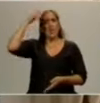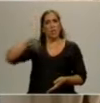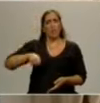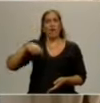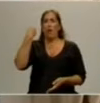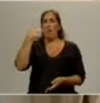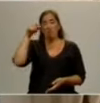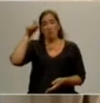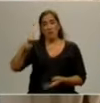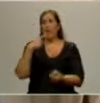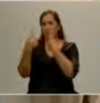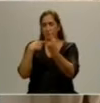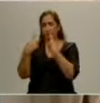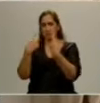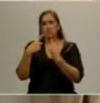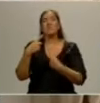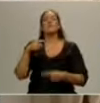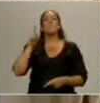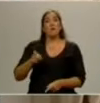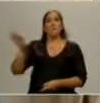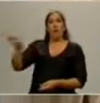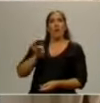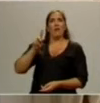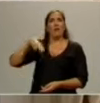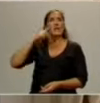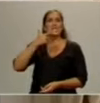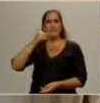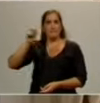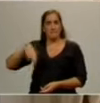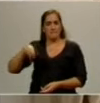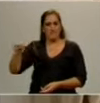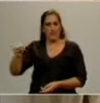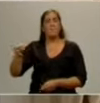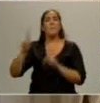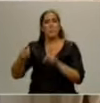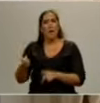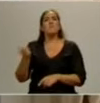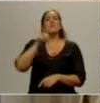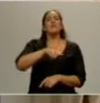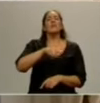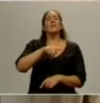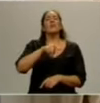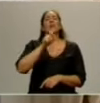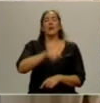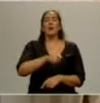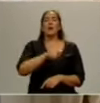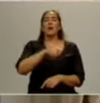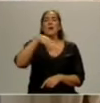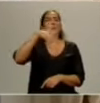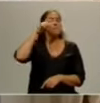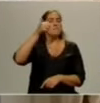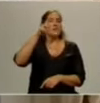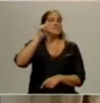Criminal Federal de la Capital Federal, doctor Alberto Nisman, y el señor fiscal nacional en lo correccional, doctor